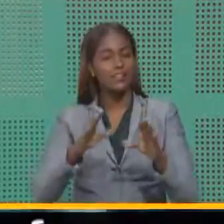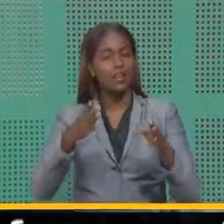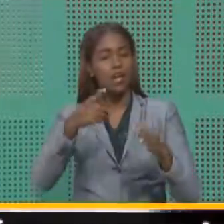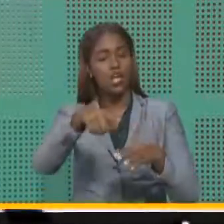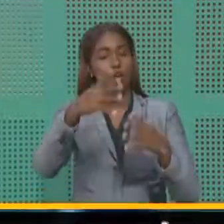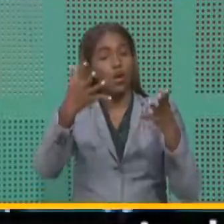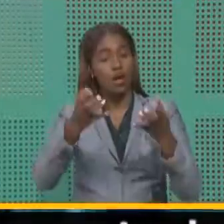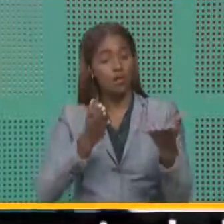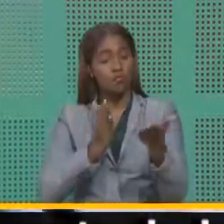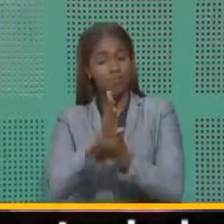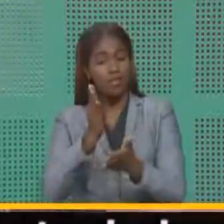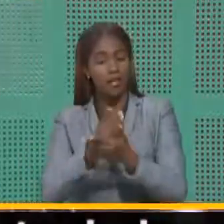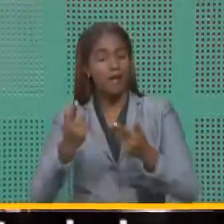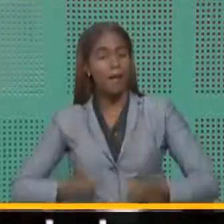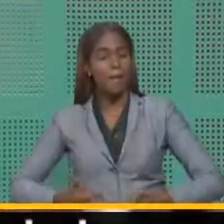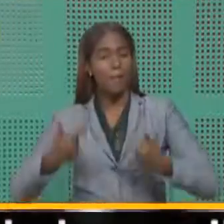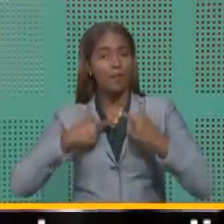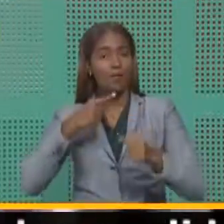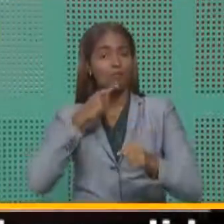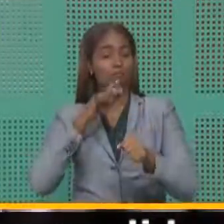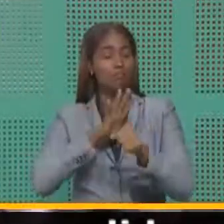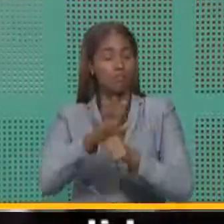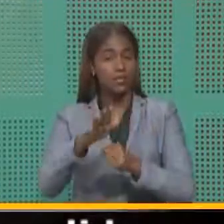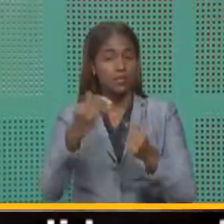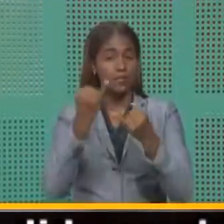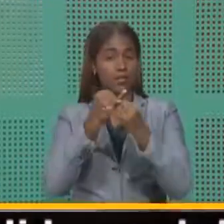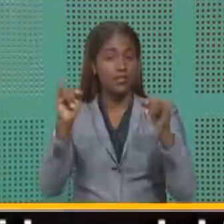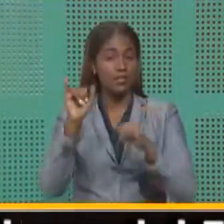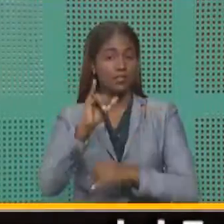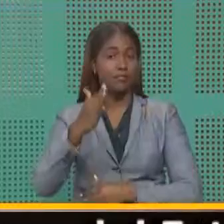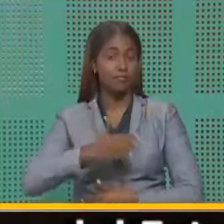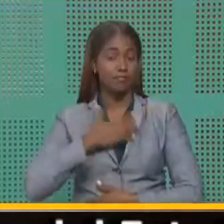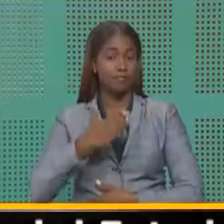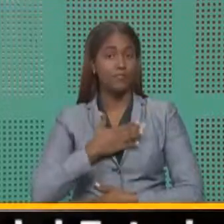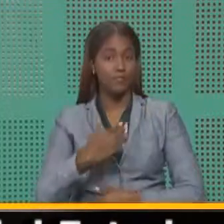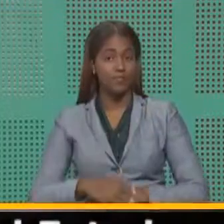a una vida plena independiente y feliz